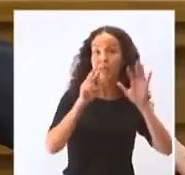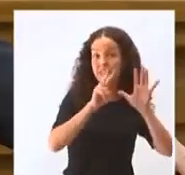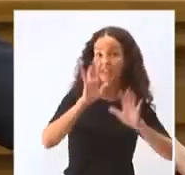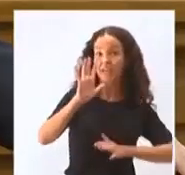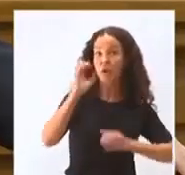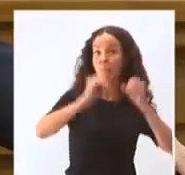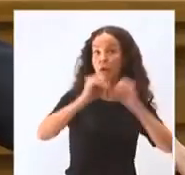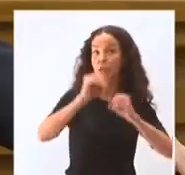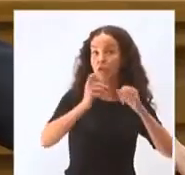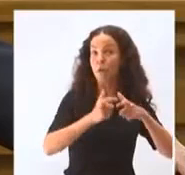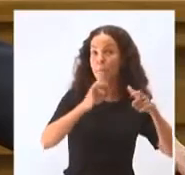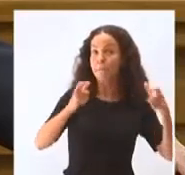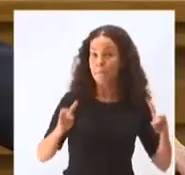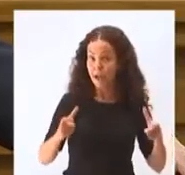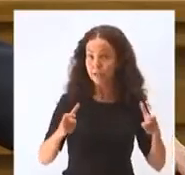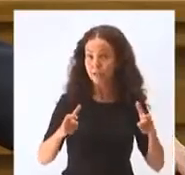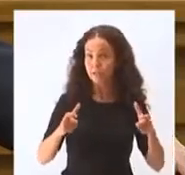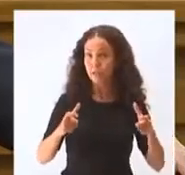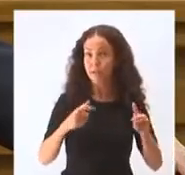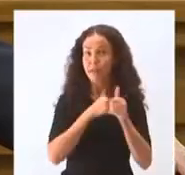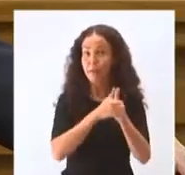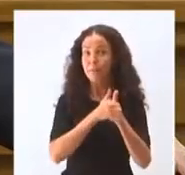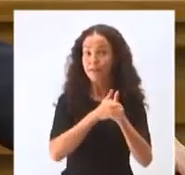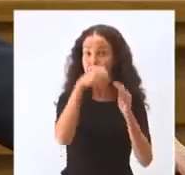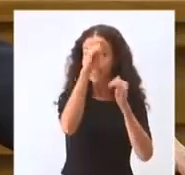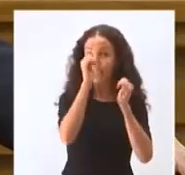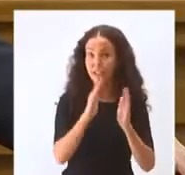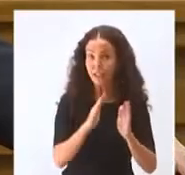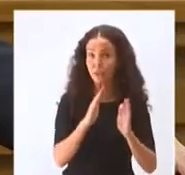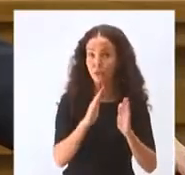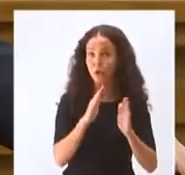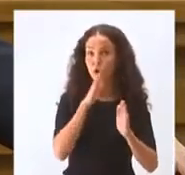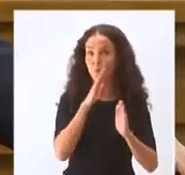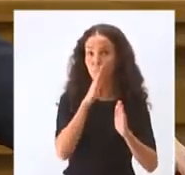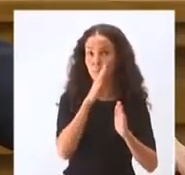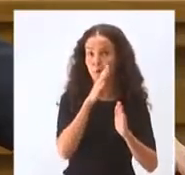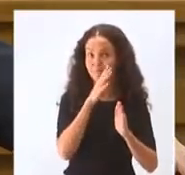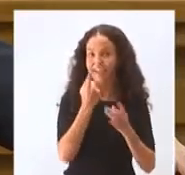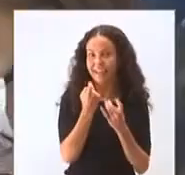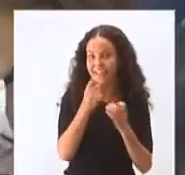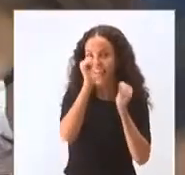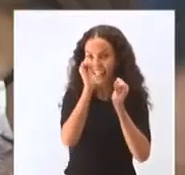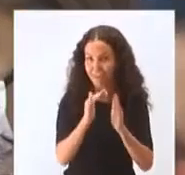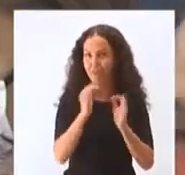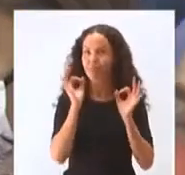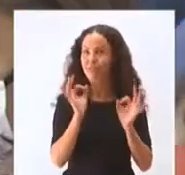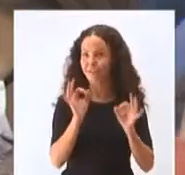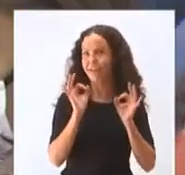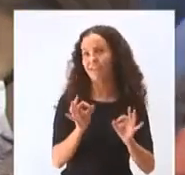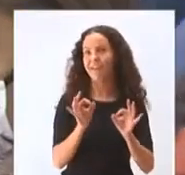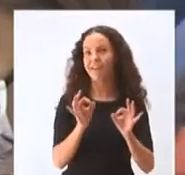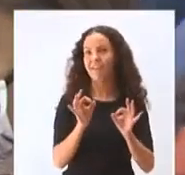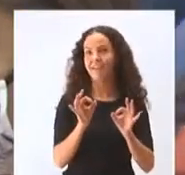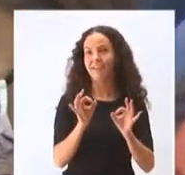por ciento más a tener un 75 por ciento más de dependientes atendidos que para atenderlos primero hay que atenderlos es decir primero que recibirlos